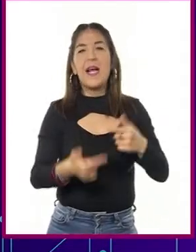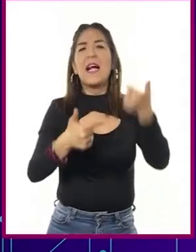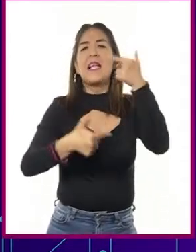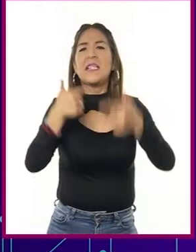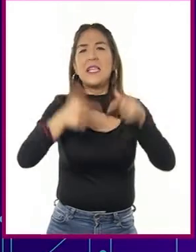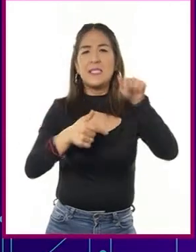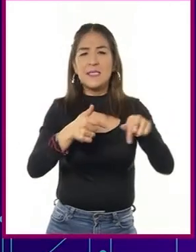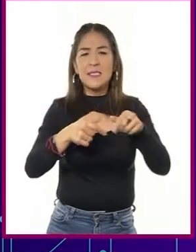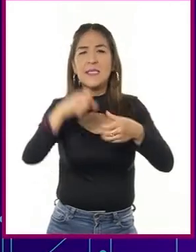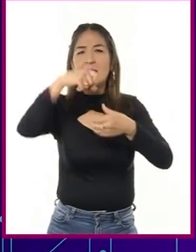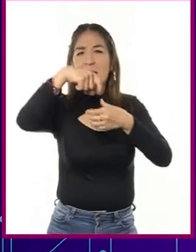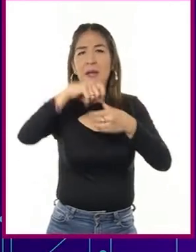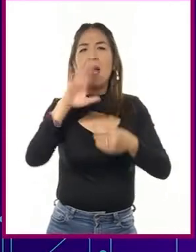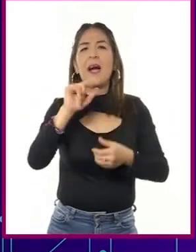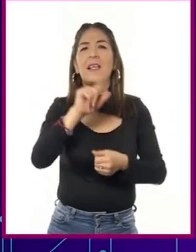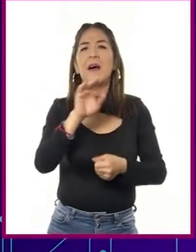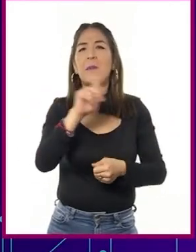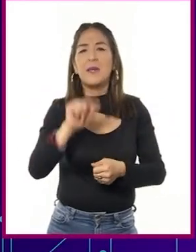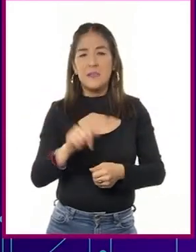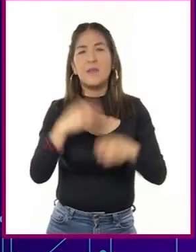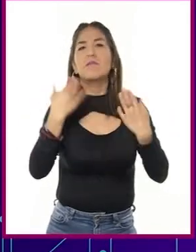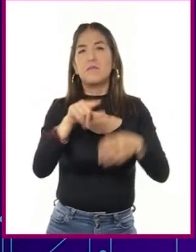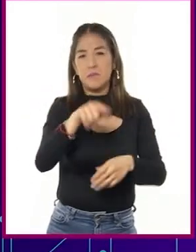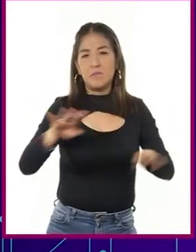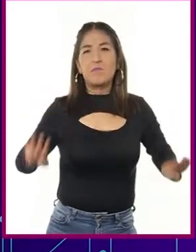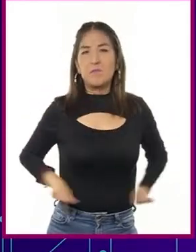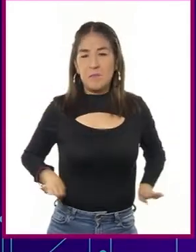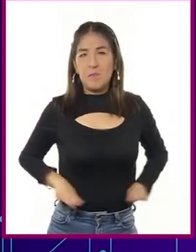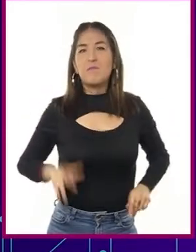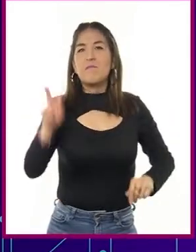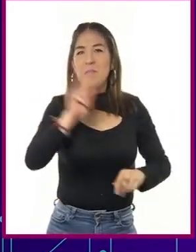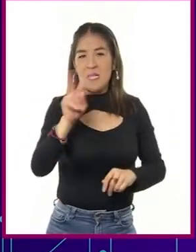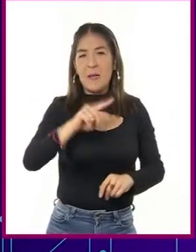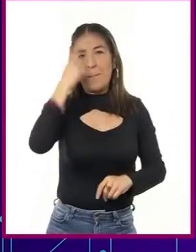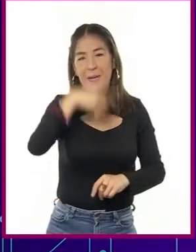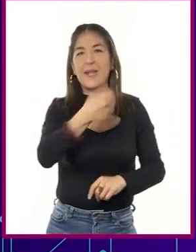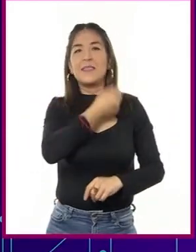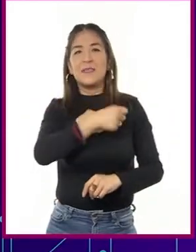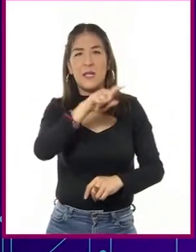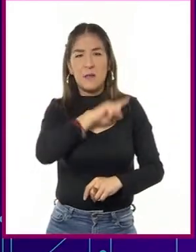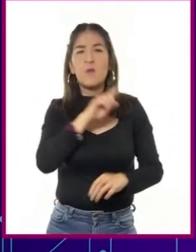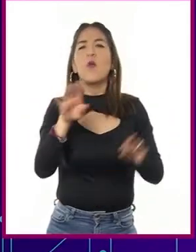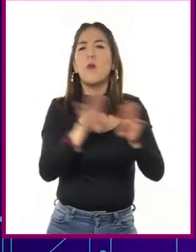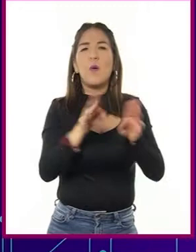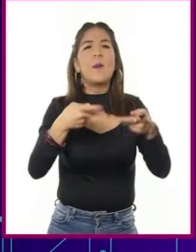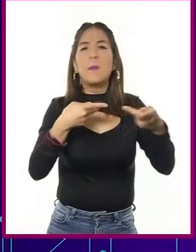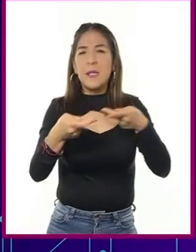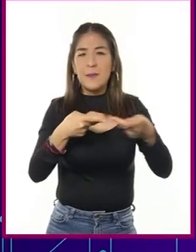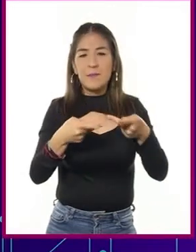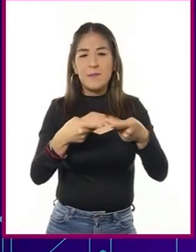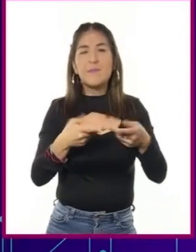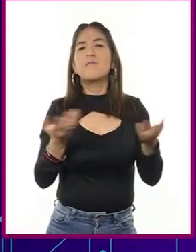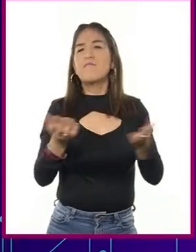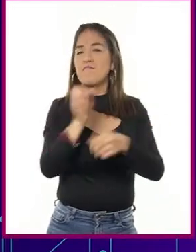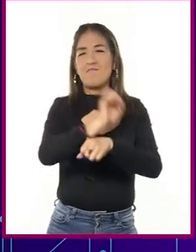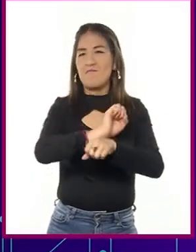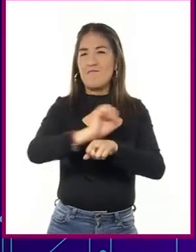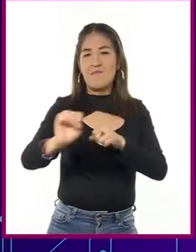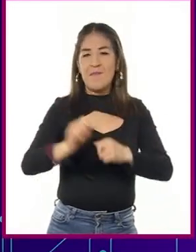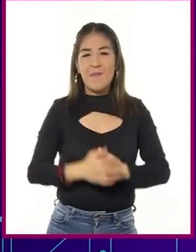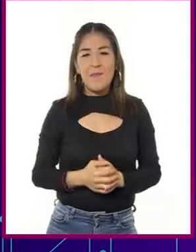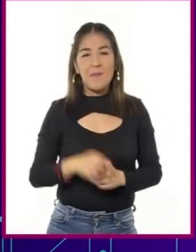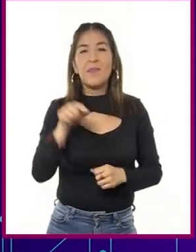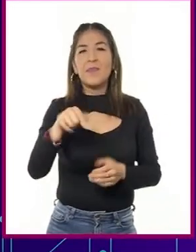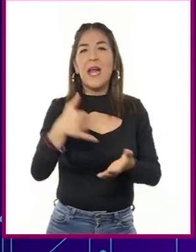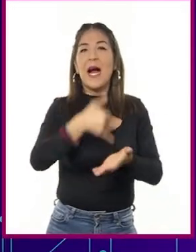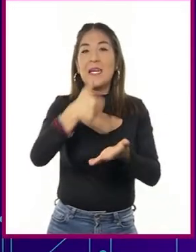de calabaza posee propiedades muy beneficiosas para la salud y se puede preparar de una manera sencilla. Los